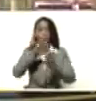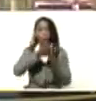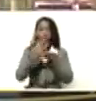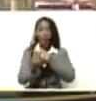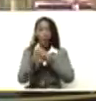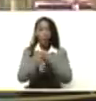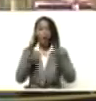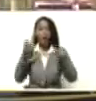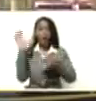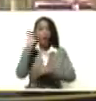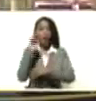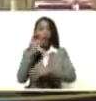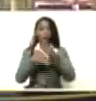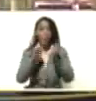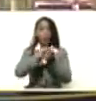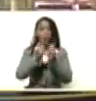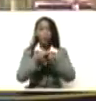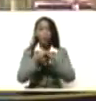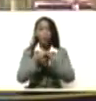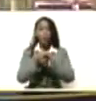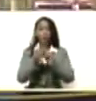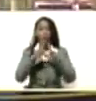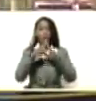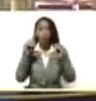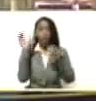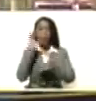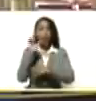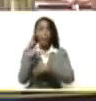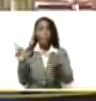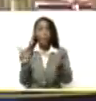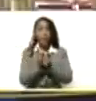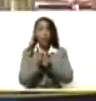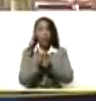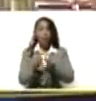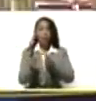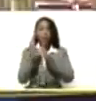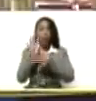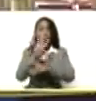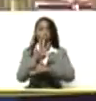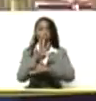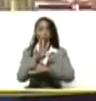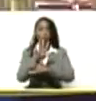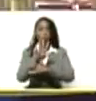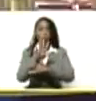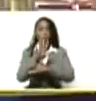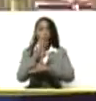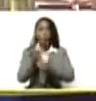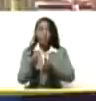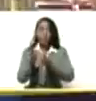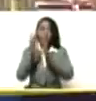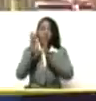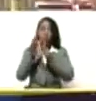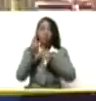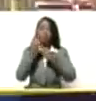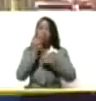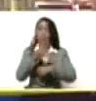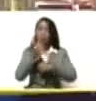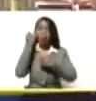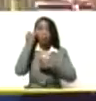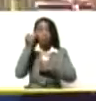caracas vamos a transformar toda caracas pequeños edificios de cuatro pisos buena idea esto